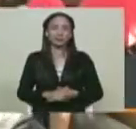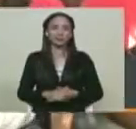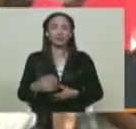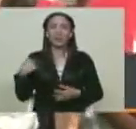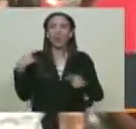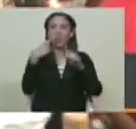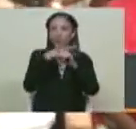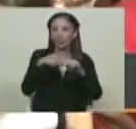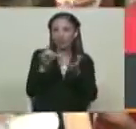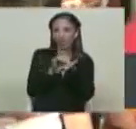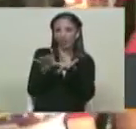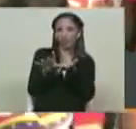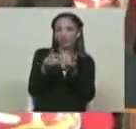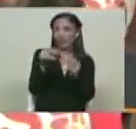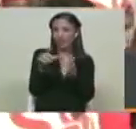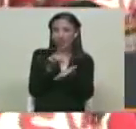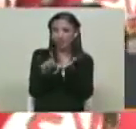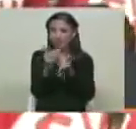distingo.